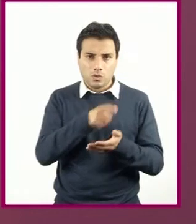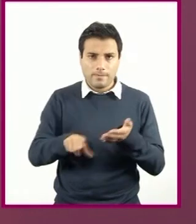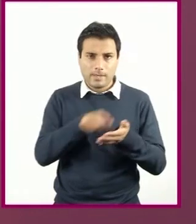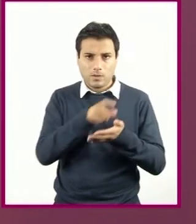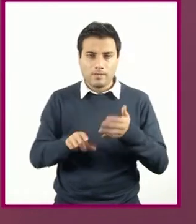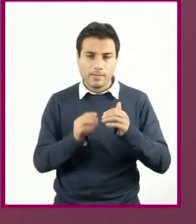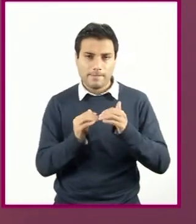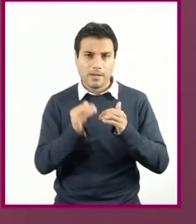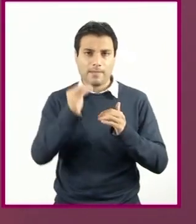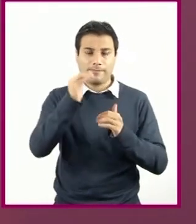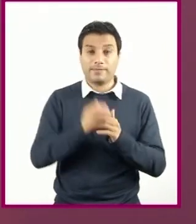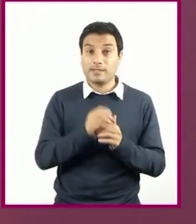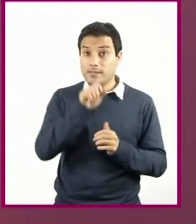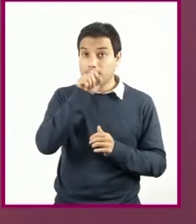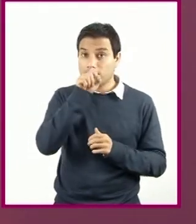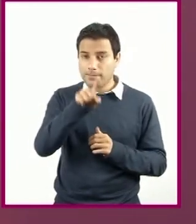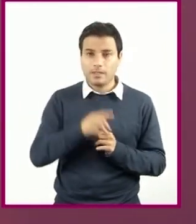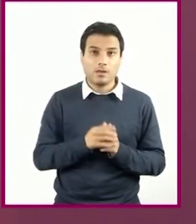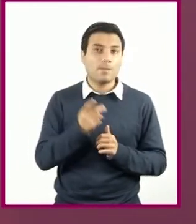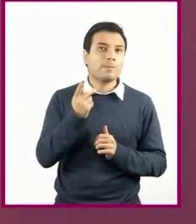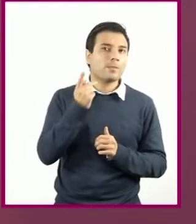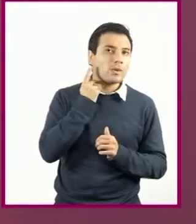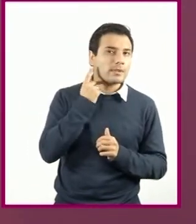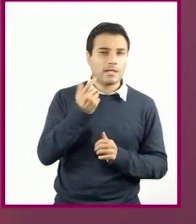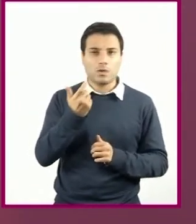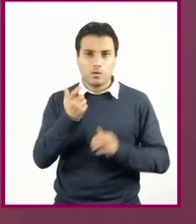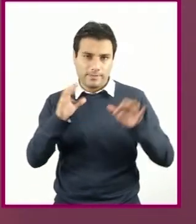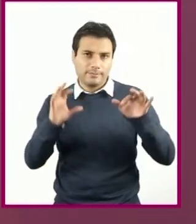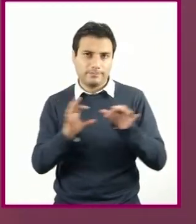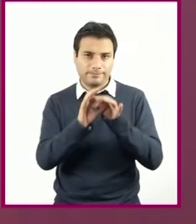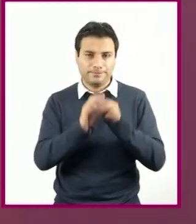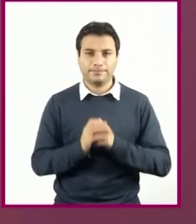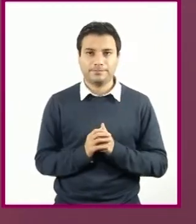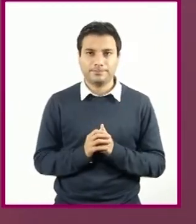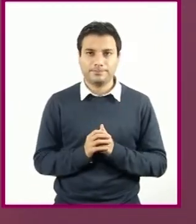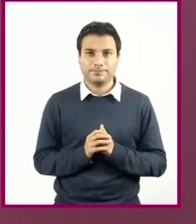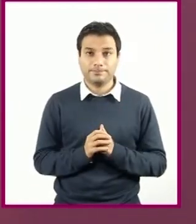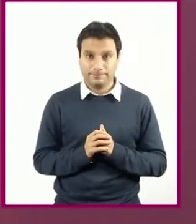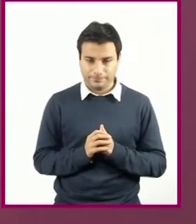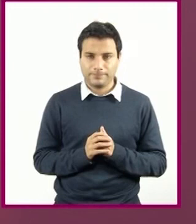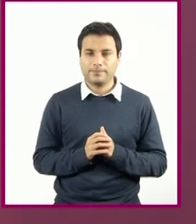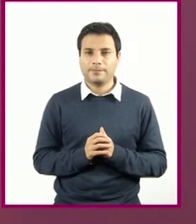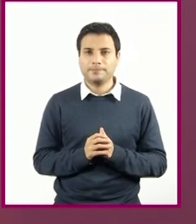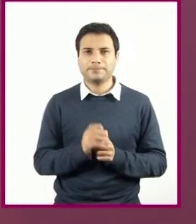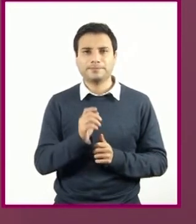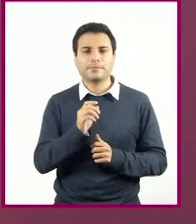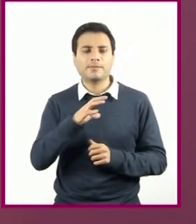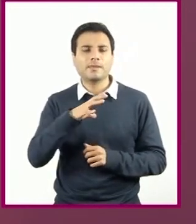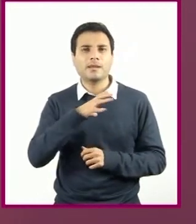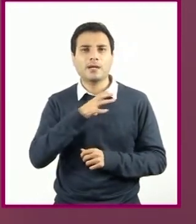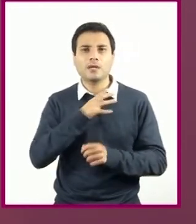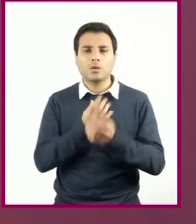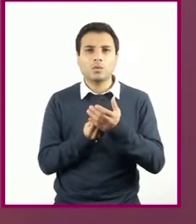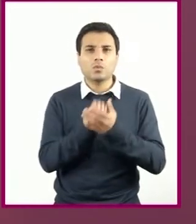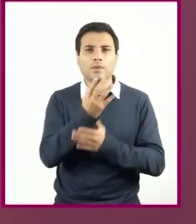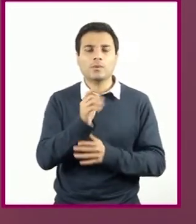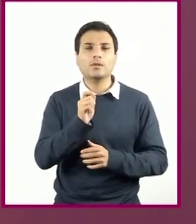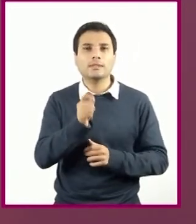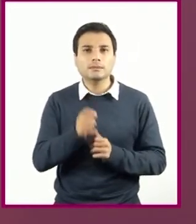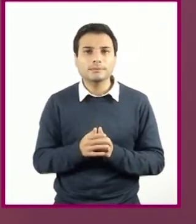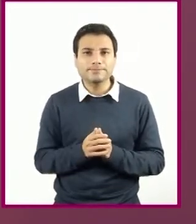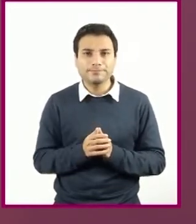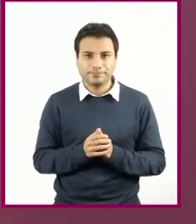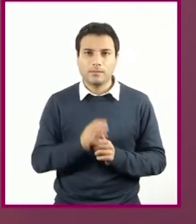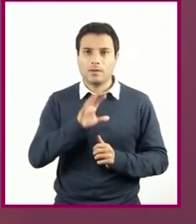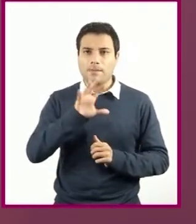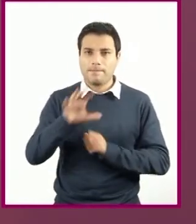la vinculación entre la política y la economía. 3. El surgimiento de un nuevo